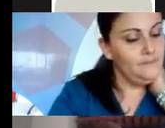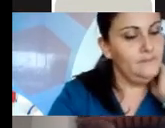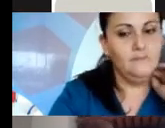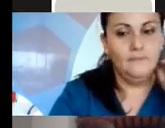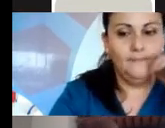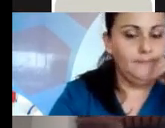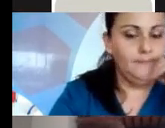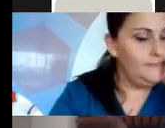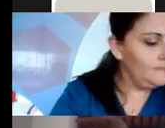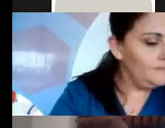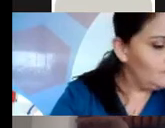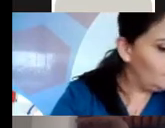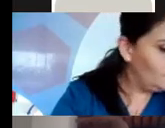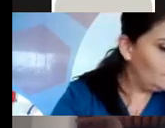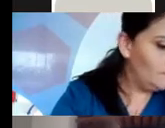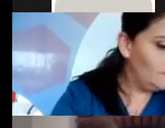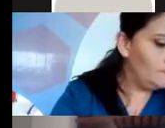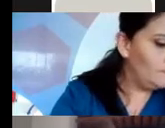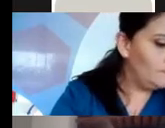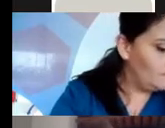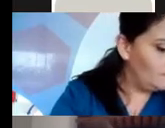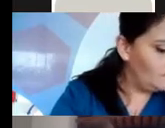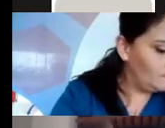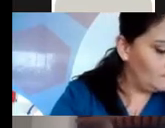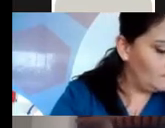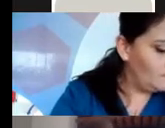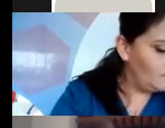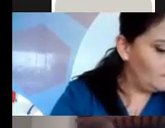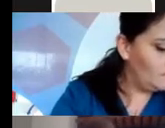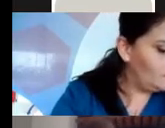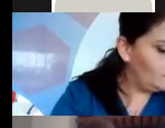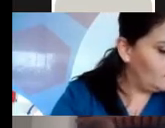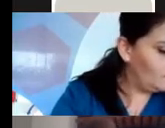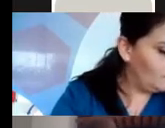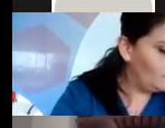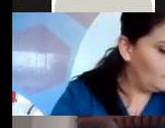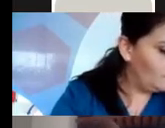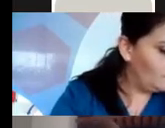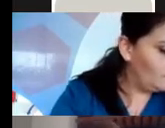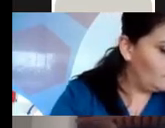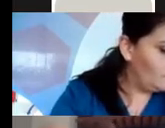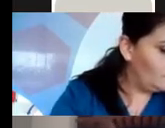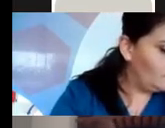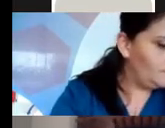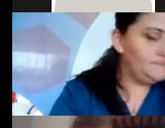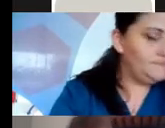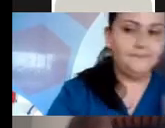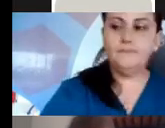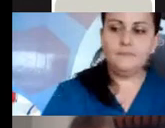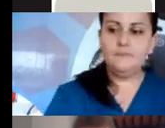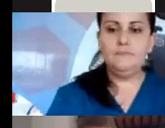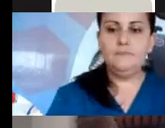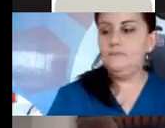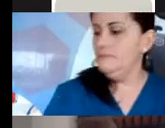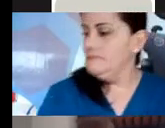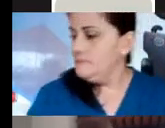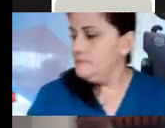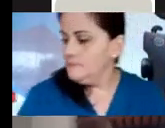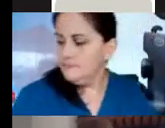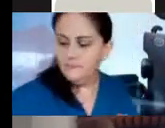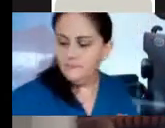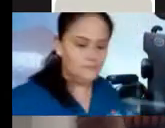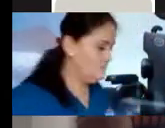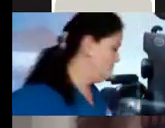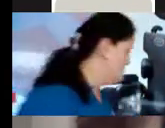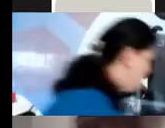eléctrica. Entonces también entender que deberíamos diseñarlo con los pads que sean, por ejemplo, extraíbles. Hablo, por ejemplo, en